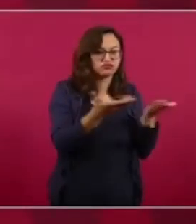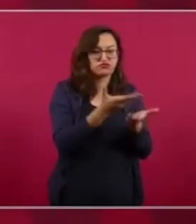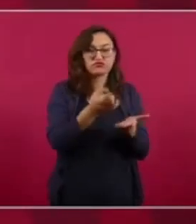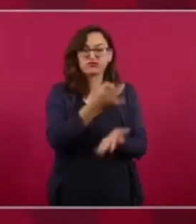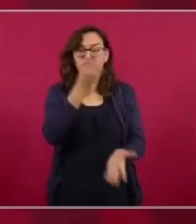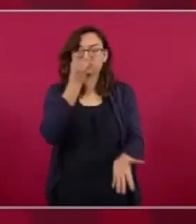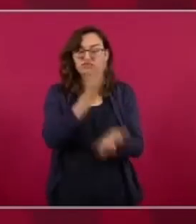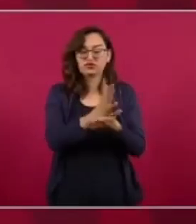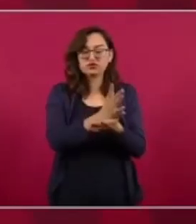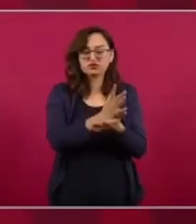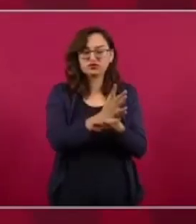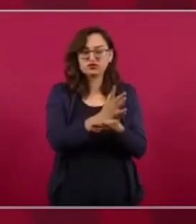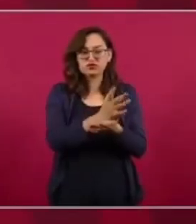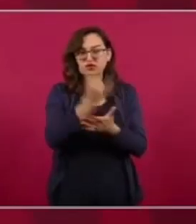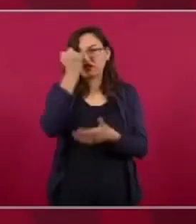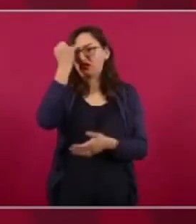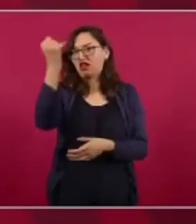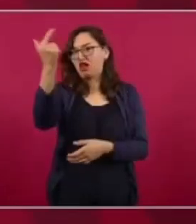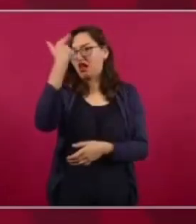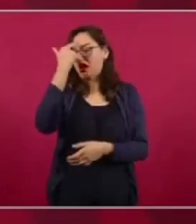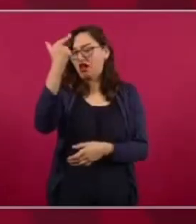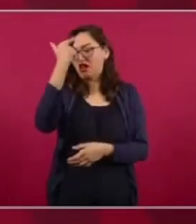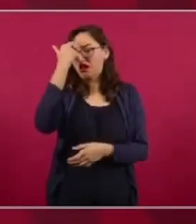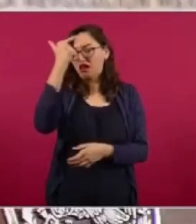de dogmas,